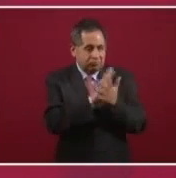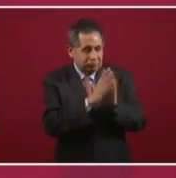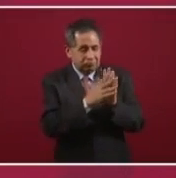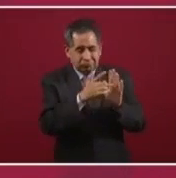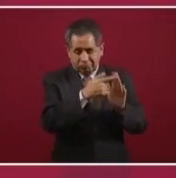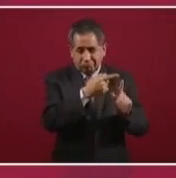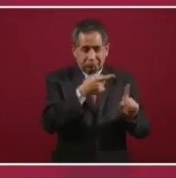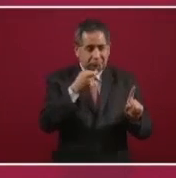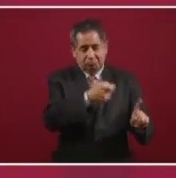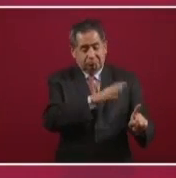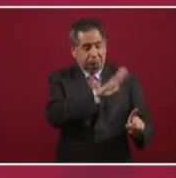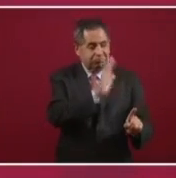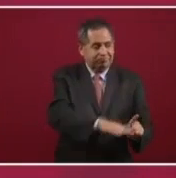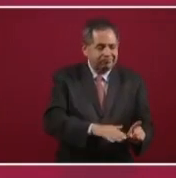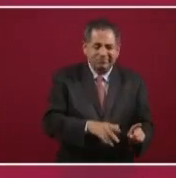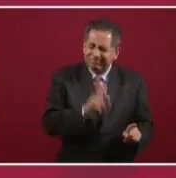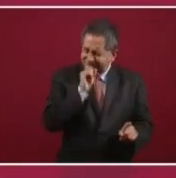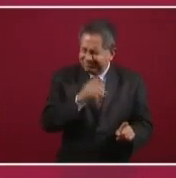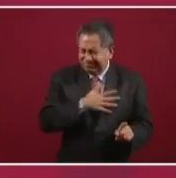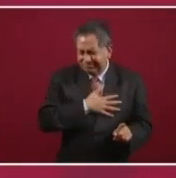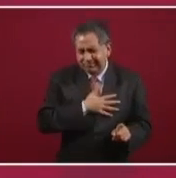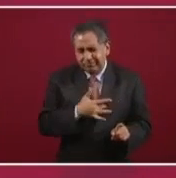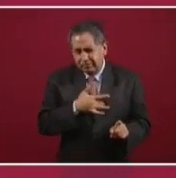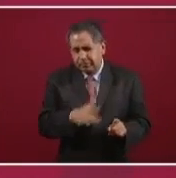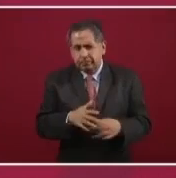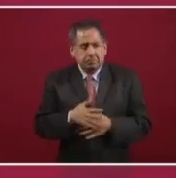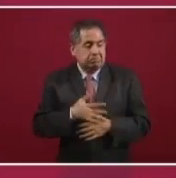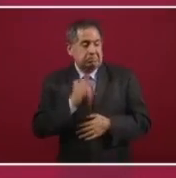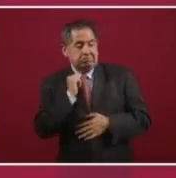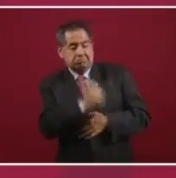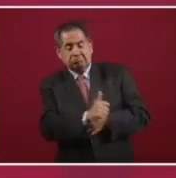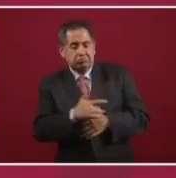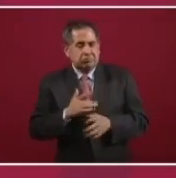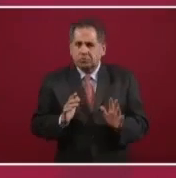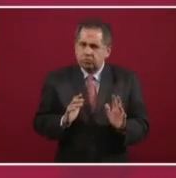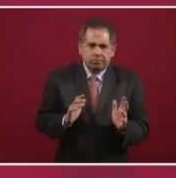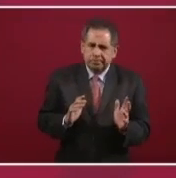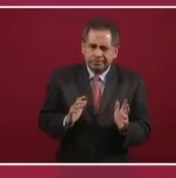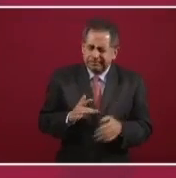delincuente, o sea, no somos ajenos